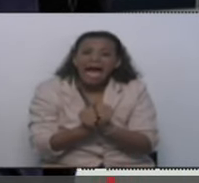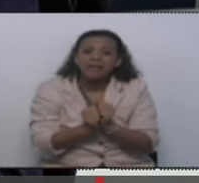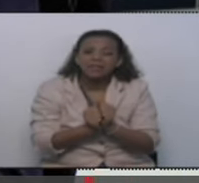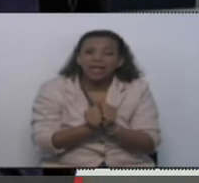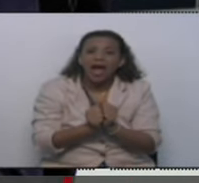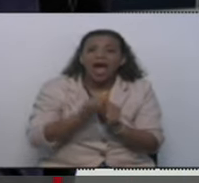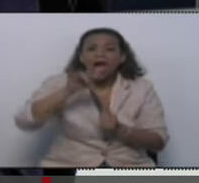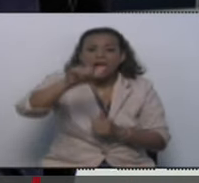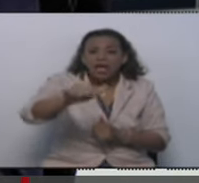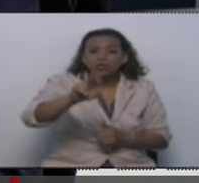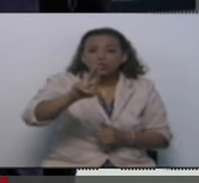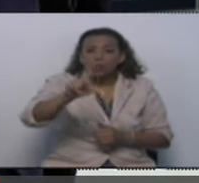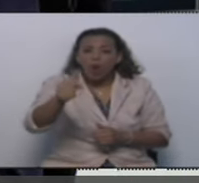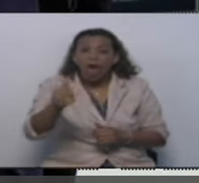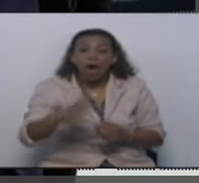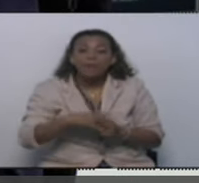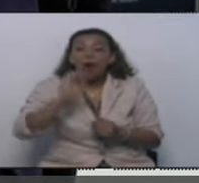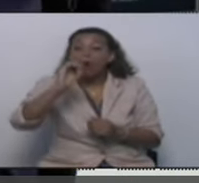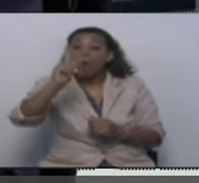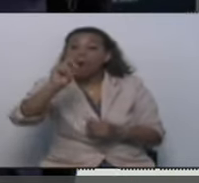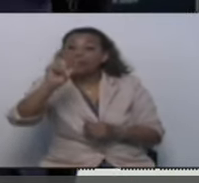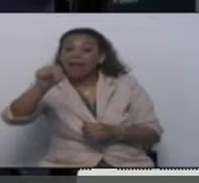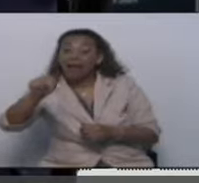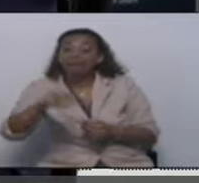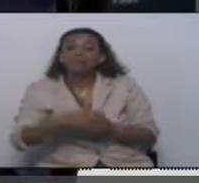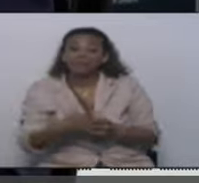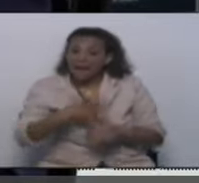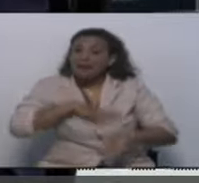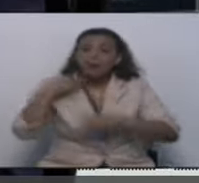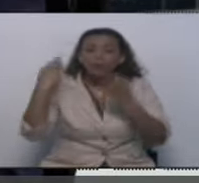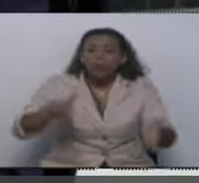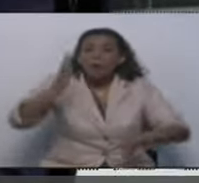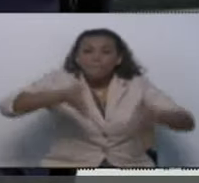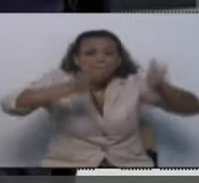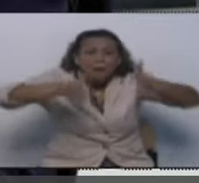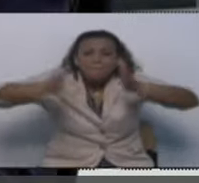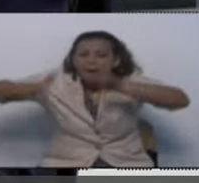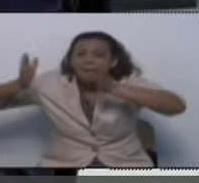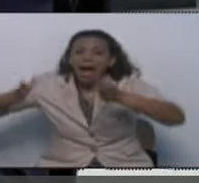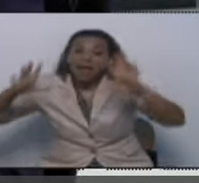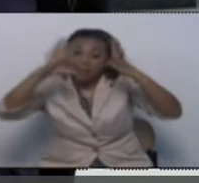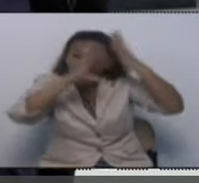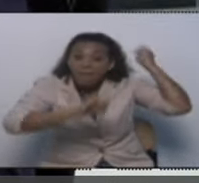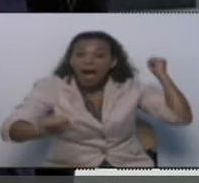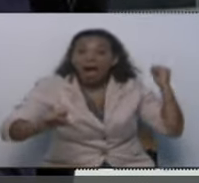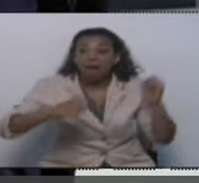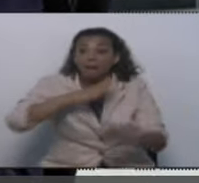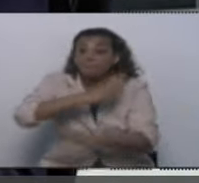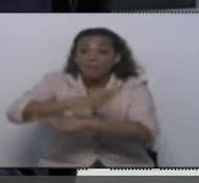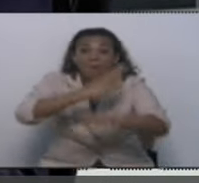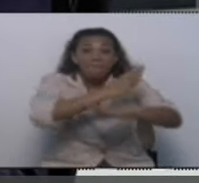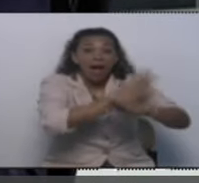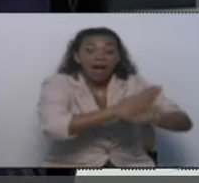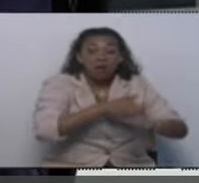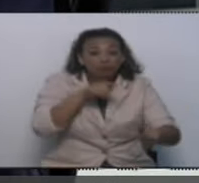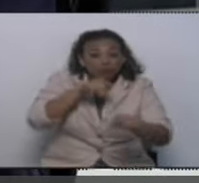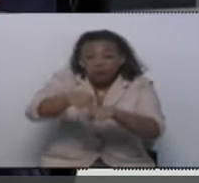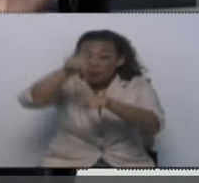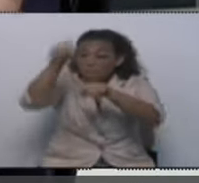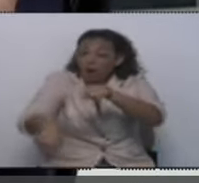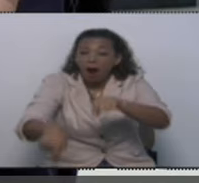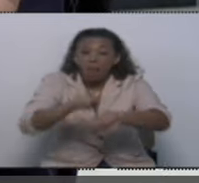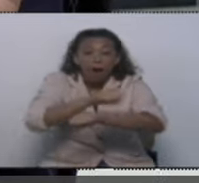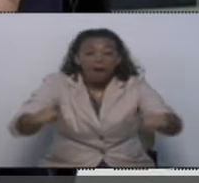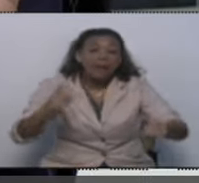Yugoslavia que hizo la OTAN, que también derribó edificios completos, hasta embajadas, atacó con los misiles de más alta precisión